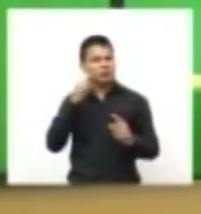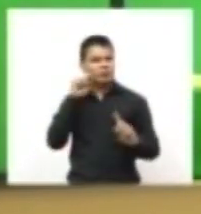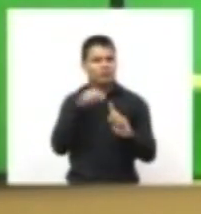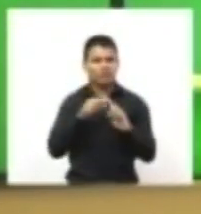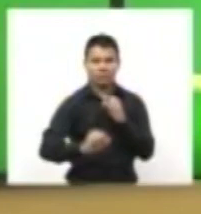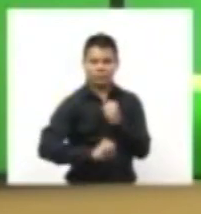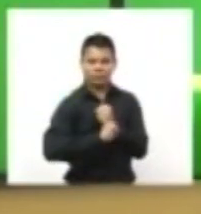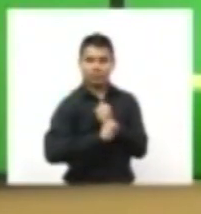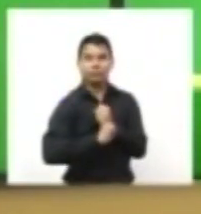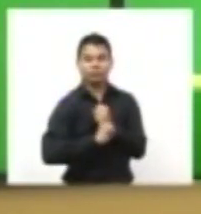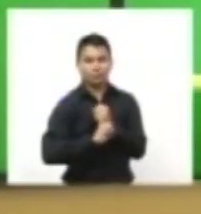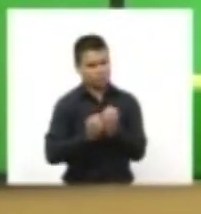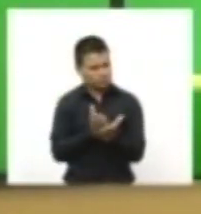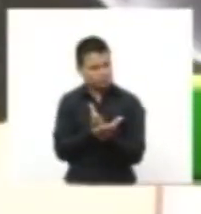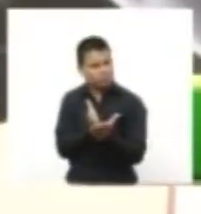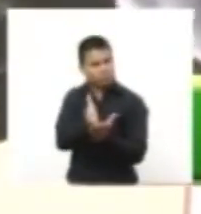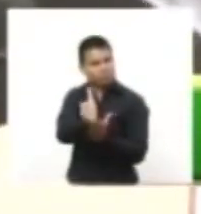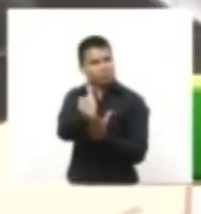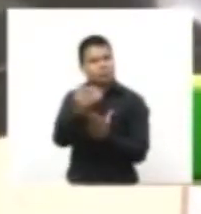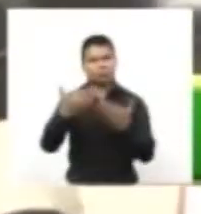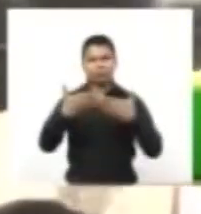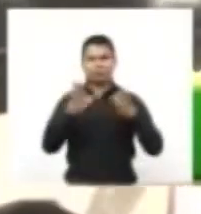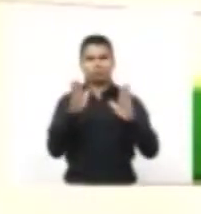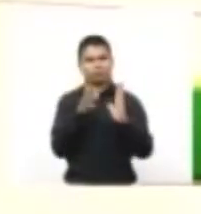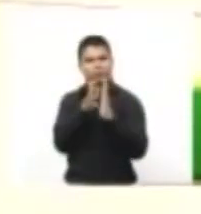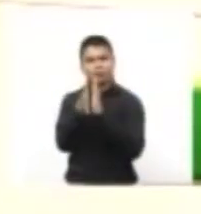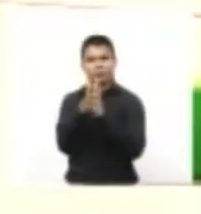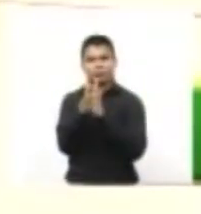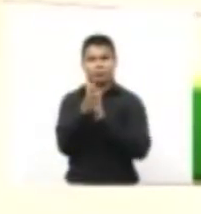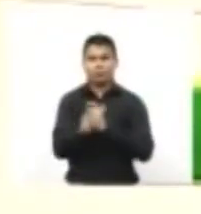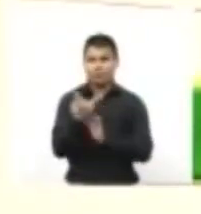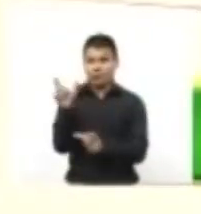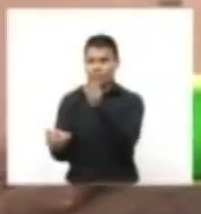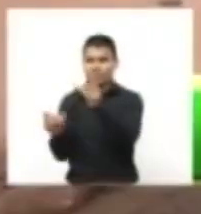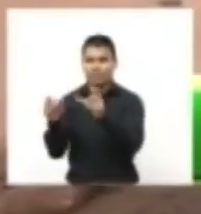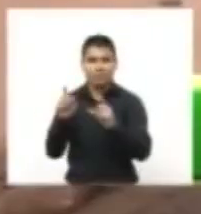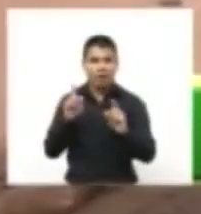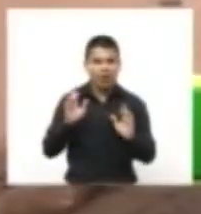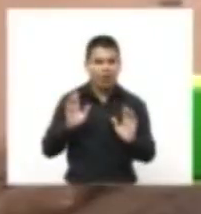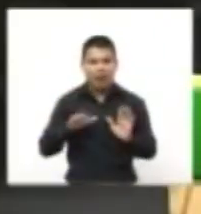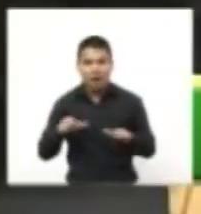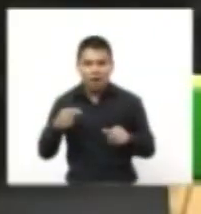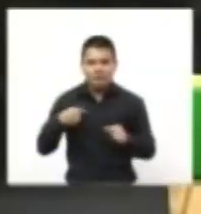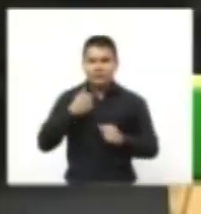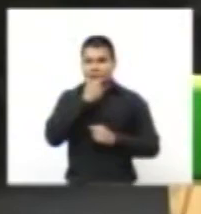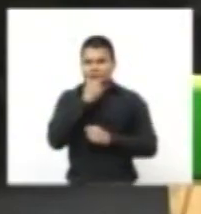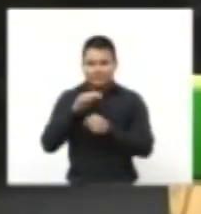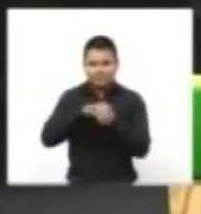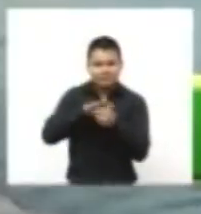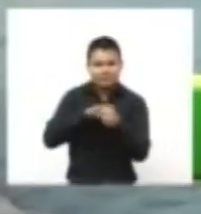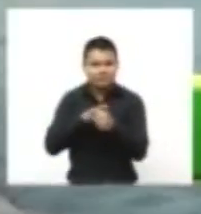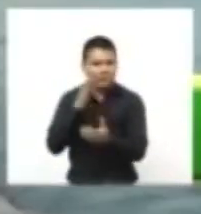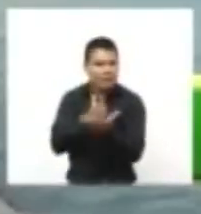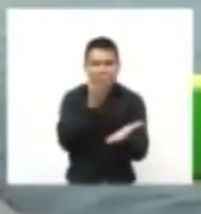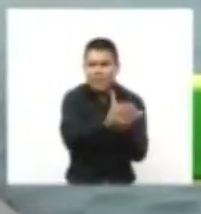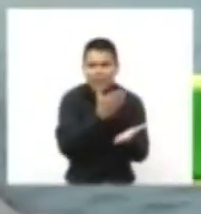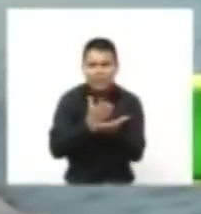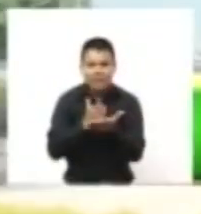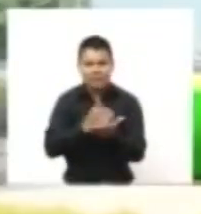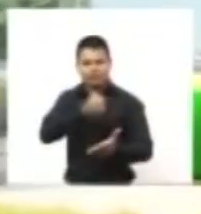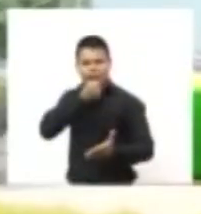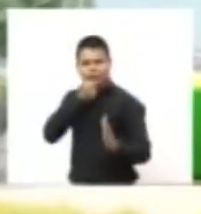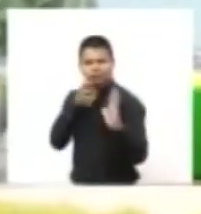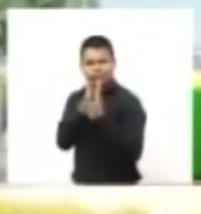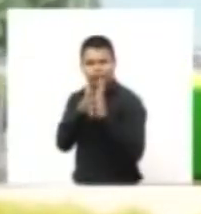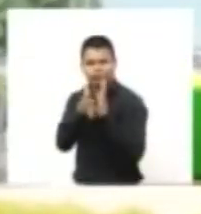participación nuestra permanencia al aire. Alguien tiene que decir lo que ocurre y en esa apuesta estamos. No hay posibilidad alguna